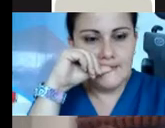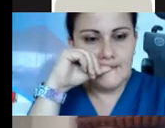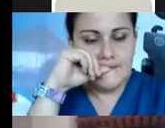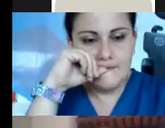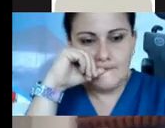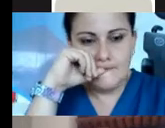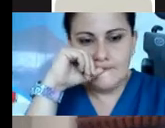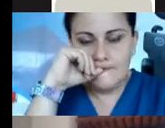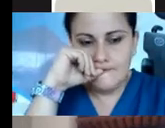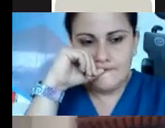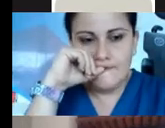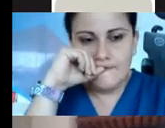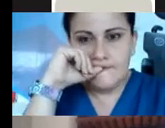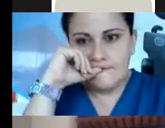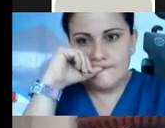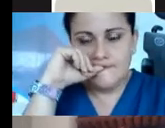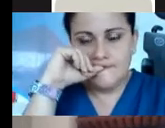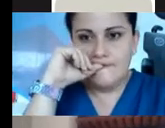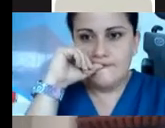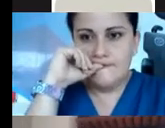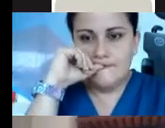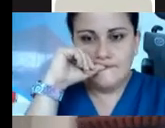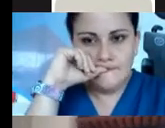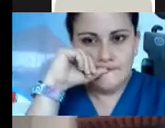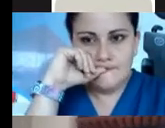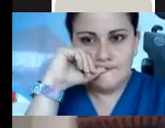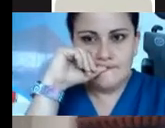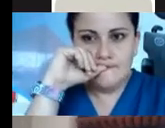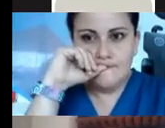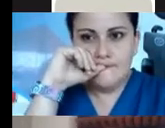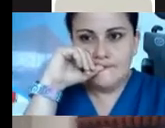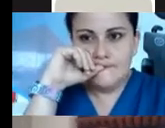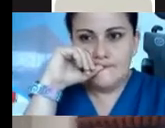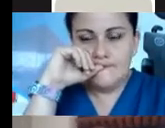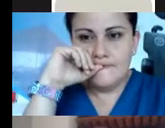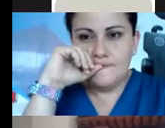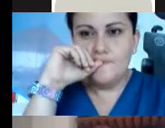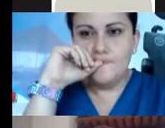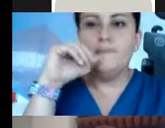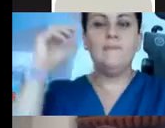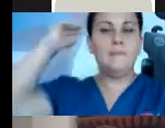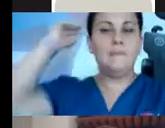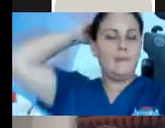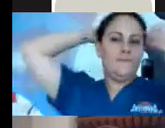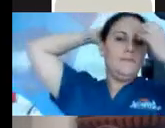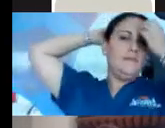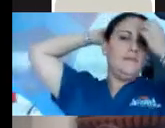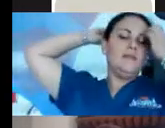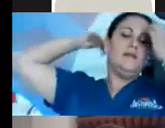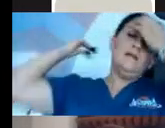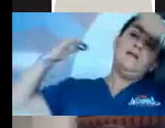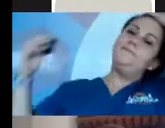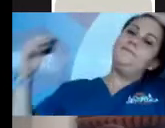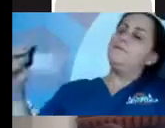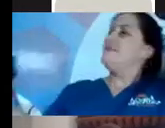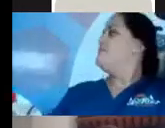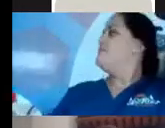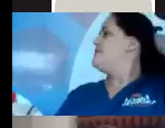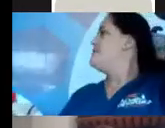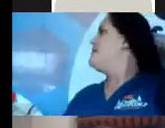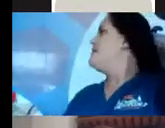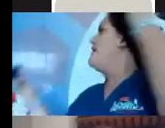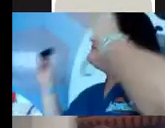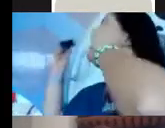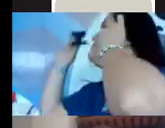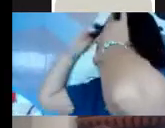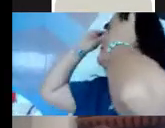aplicamos lateralmente, hacemos un trabajo real de alineación de la pelvis en la medida posible del paciente, de alineación de la pelvis, o